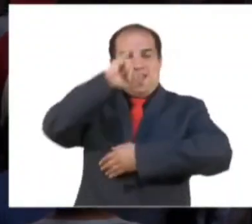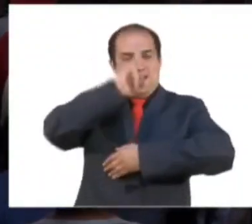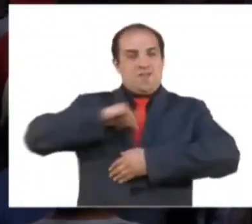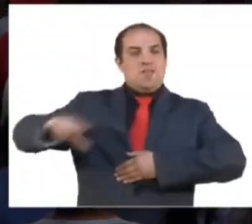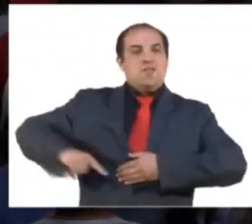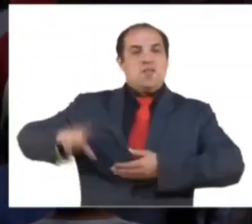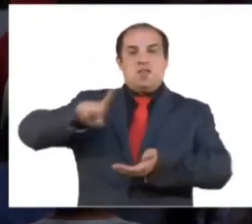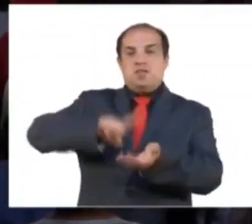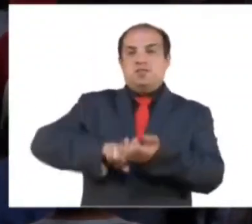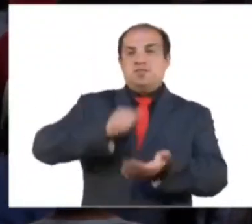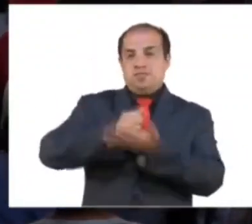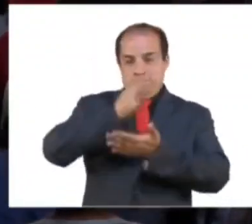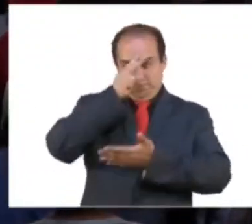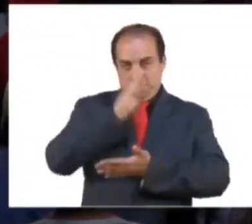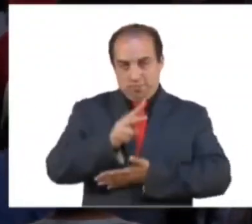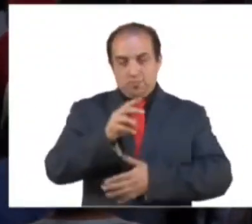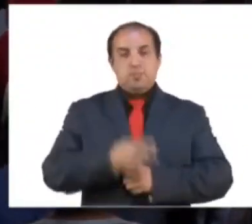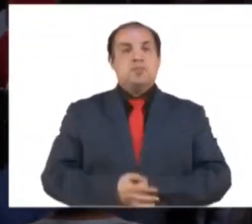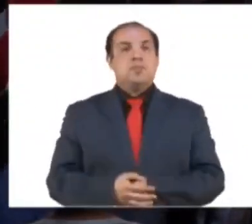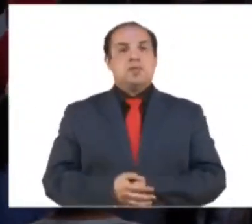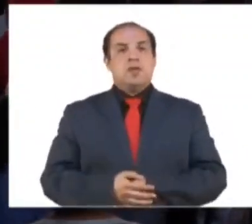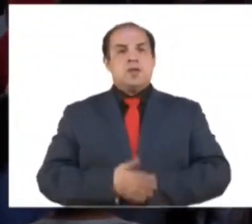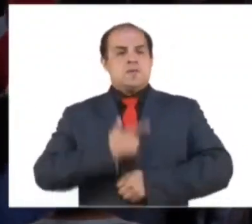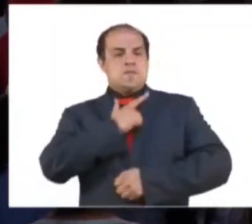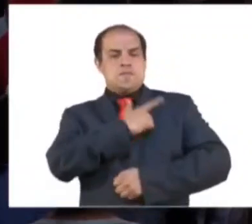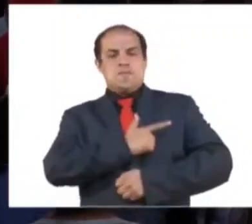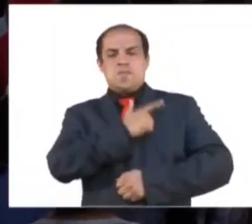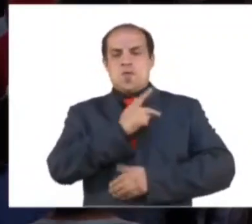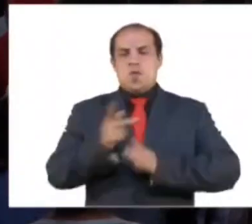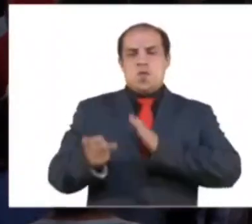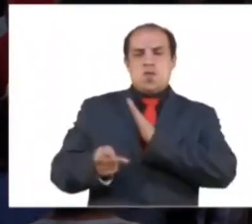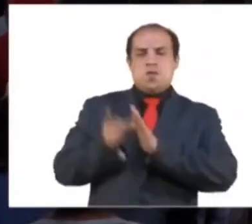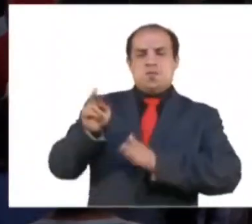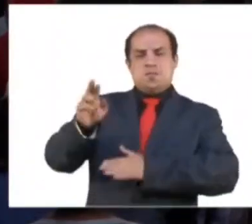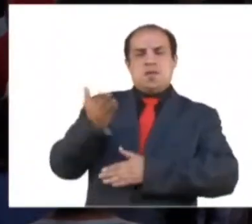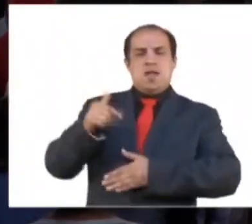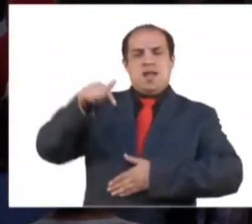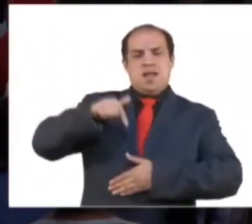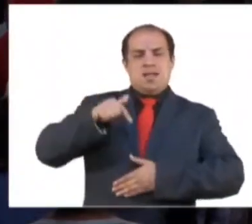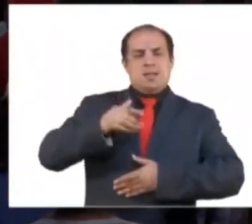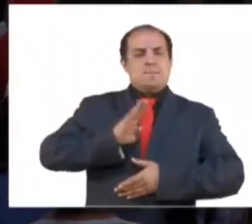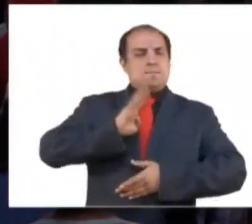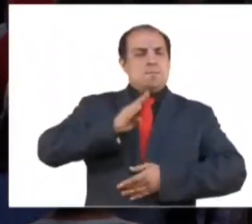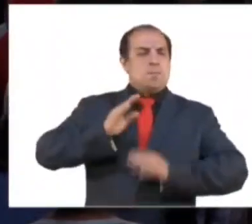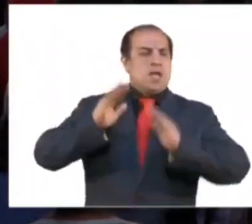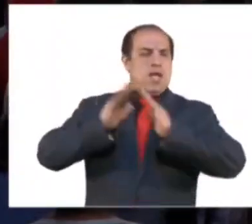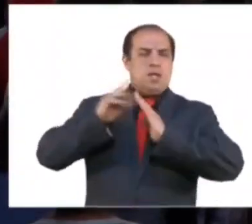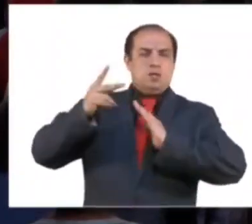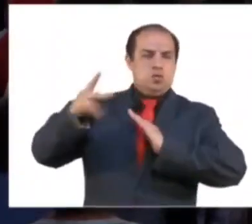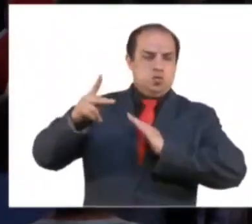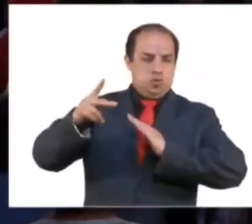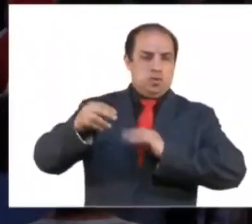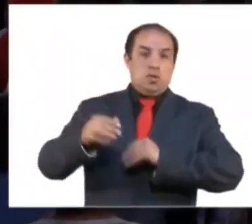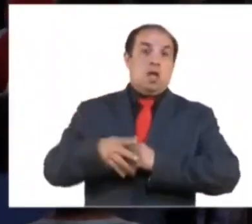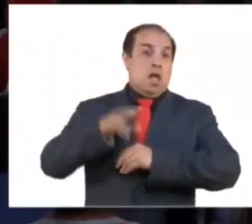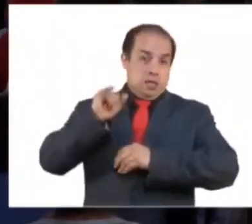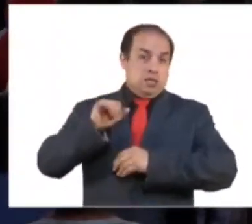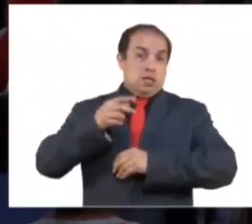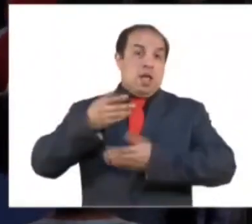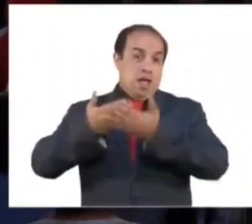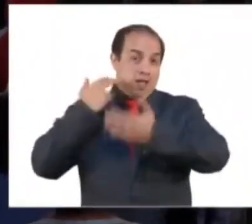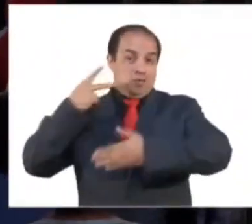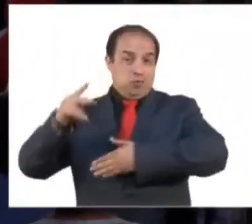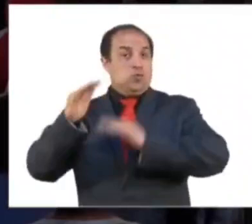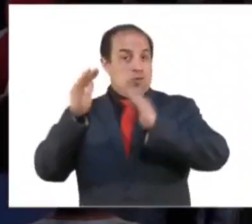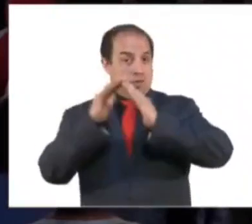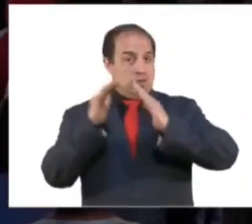de México. Me da muchísimo gusto volver a recibir en esta que considero que es su casa, porque aparte sí ha sido su casa, doctora,